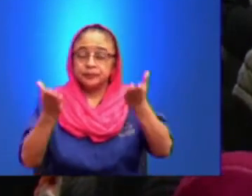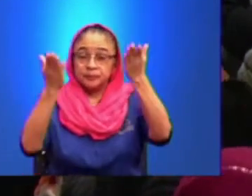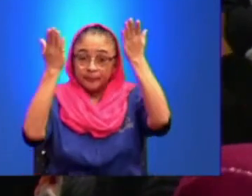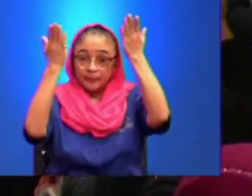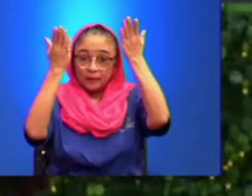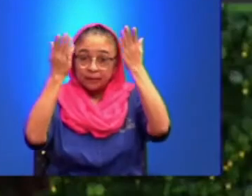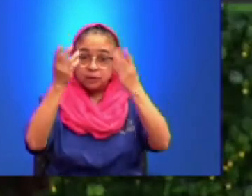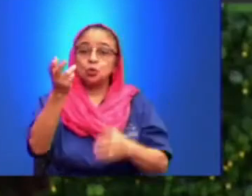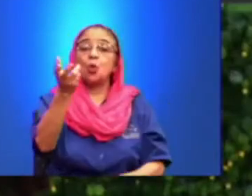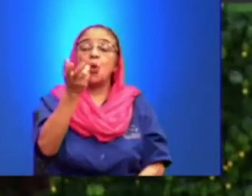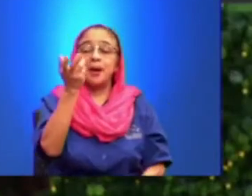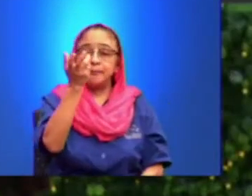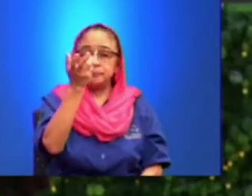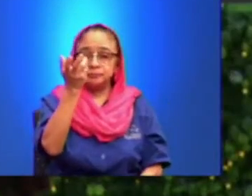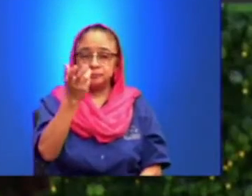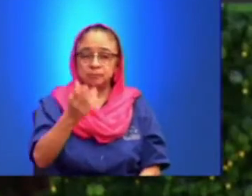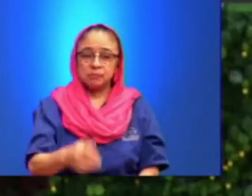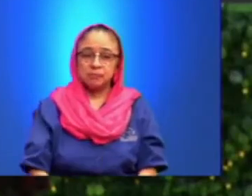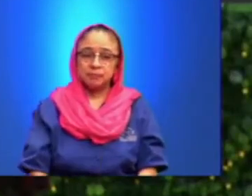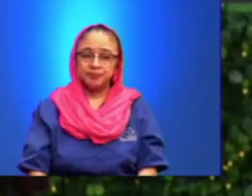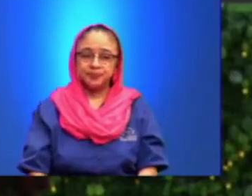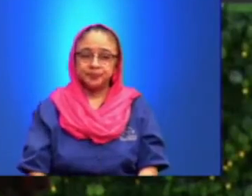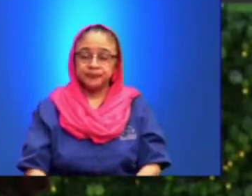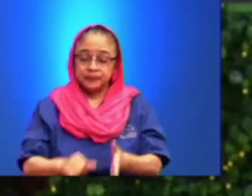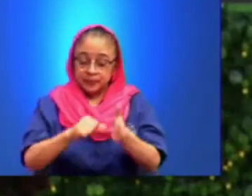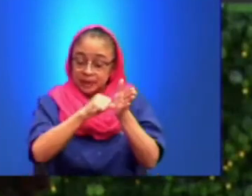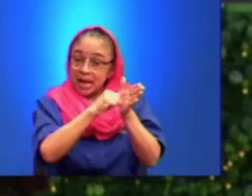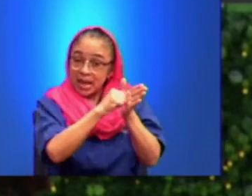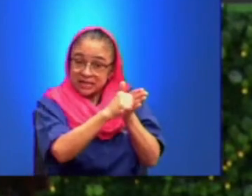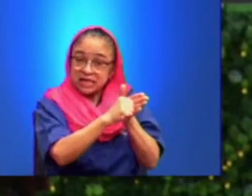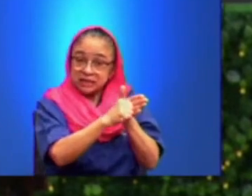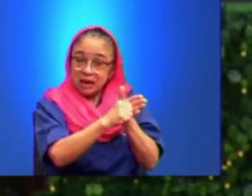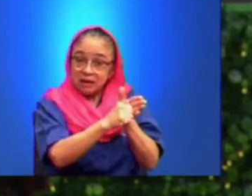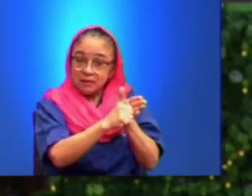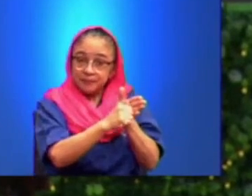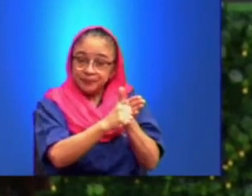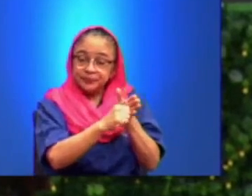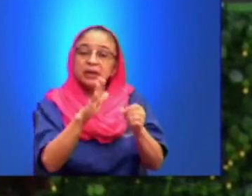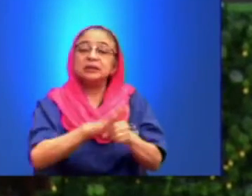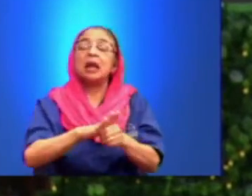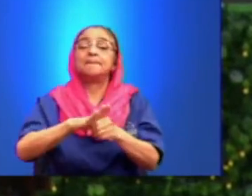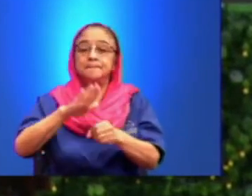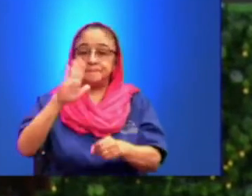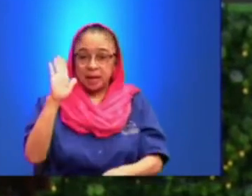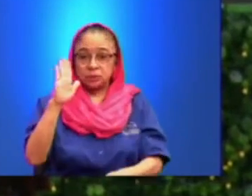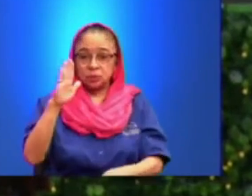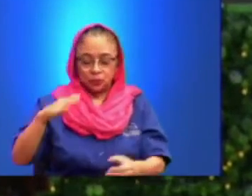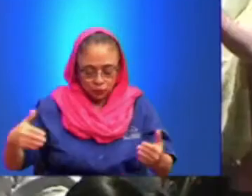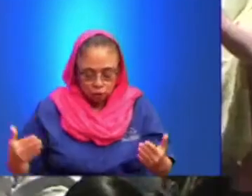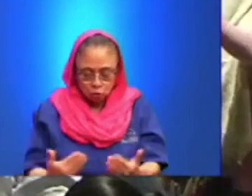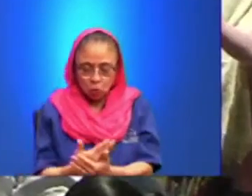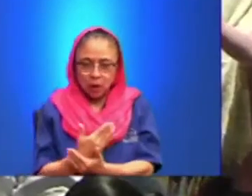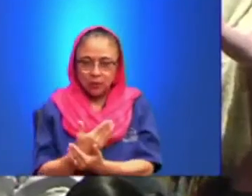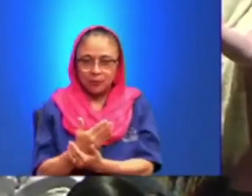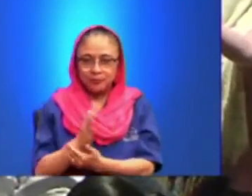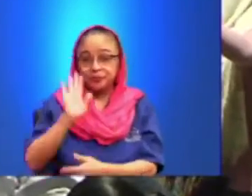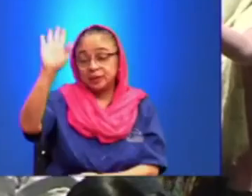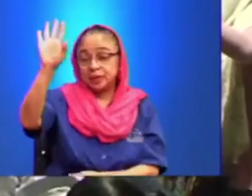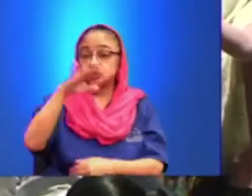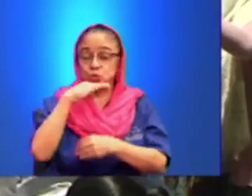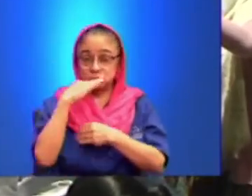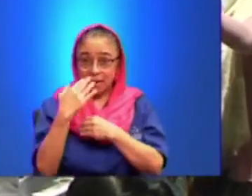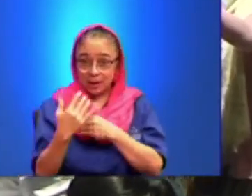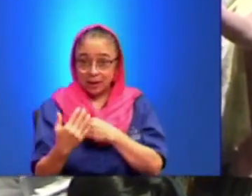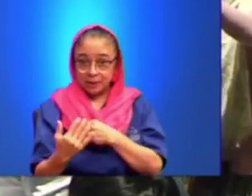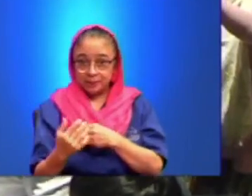es la señal del pacto el nuevo pacto en su sangre